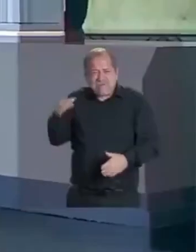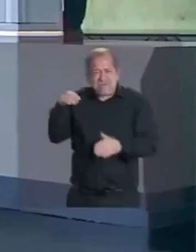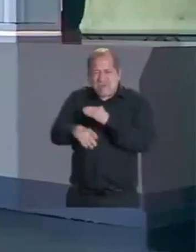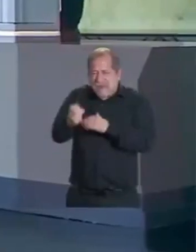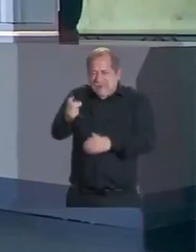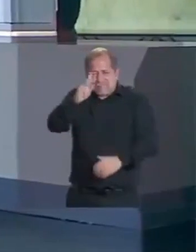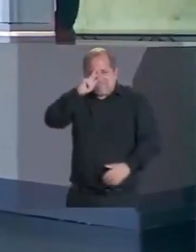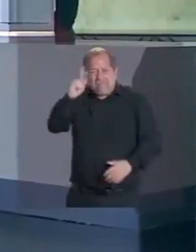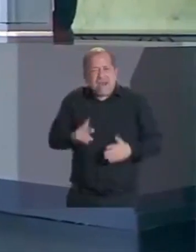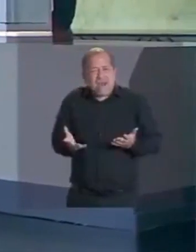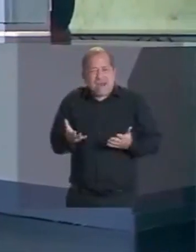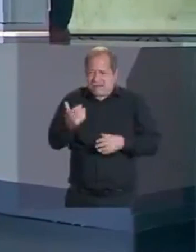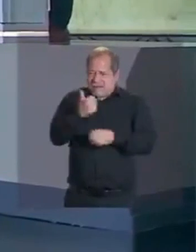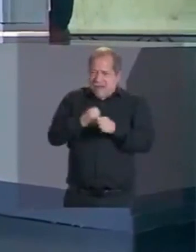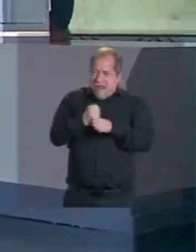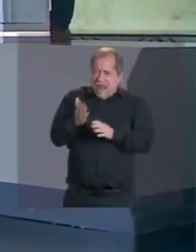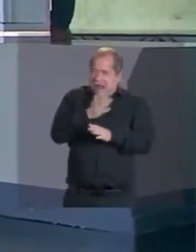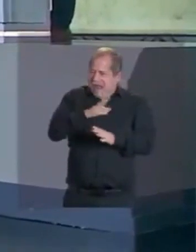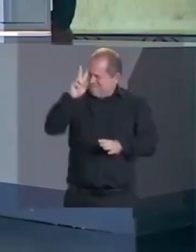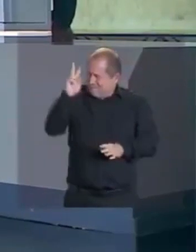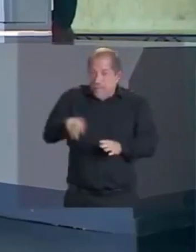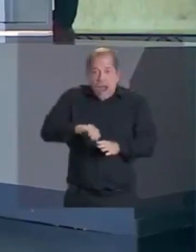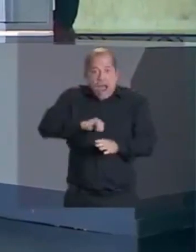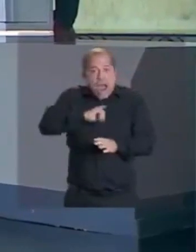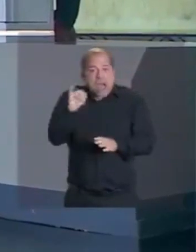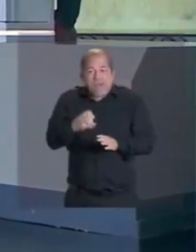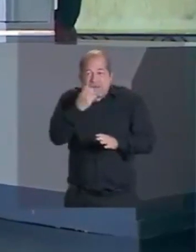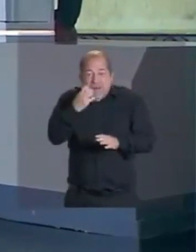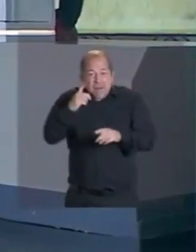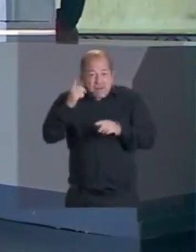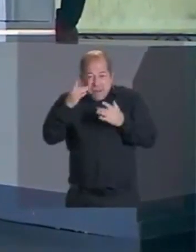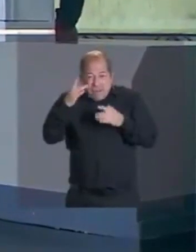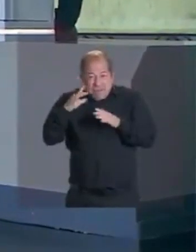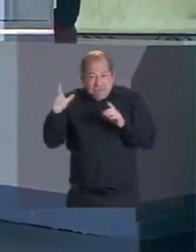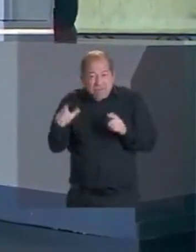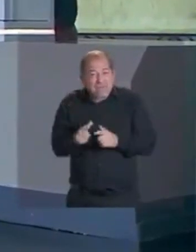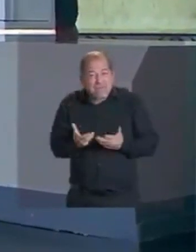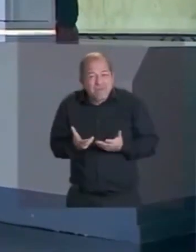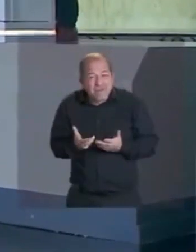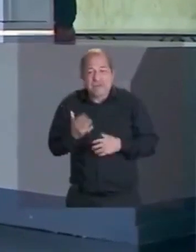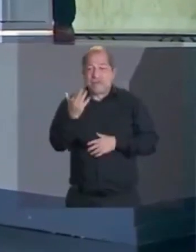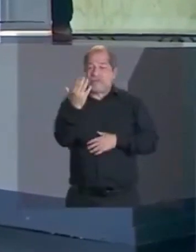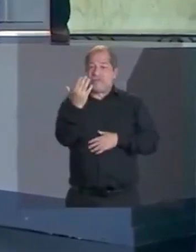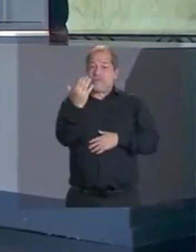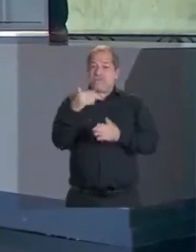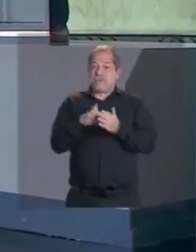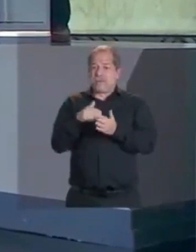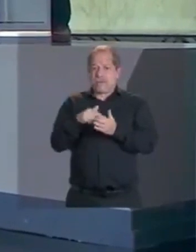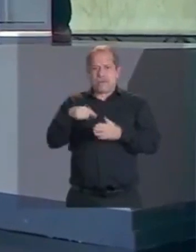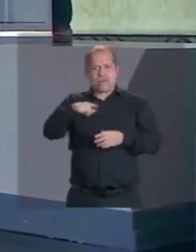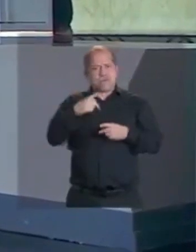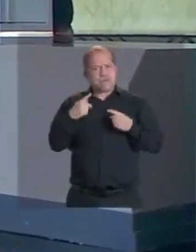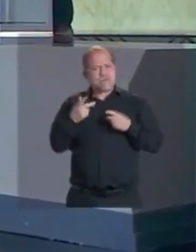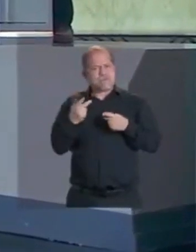línea, Víctor Manuel Alarcón destacó que en muchas ocasiones los datos presentes en estos carteles no son tan visibles frente a las cámaras y